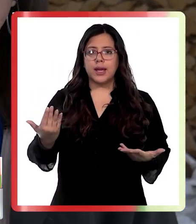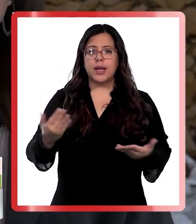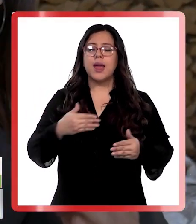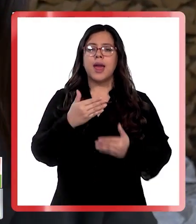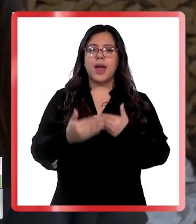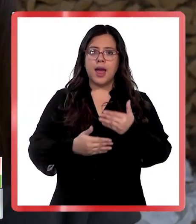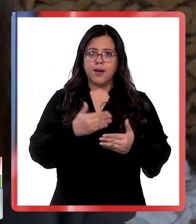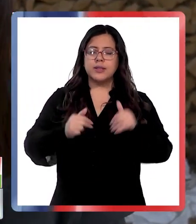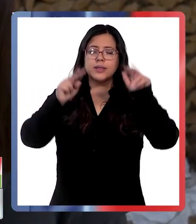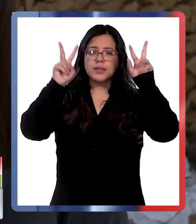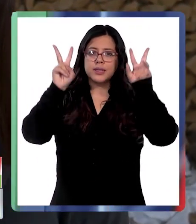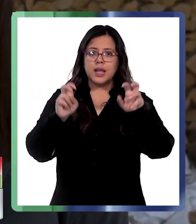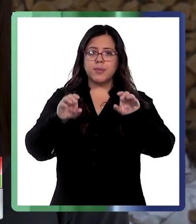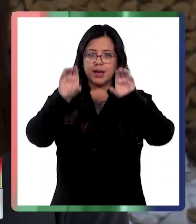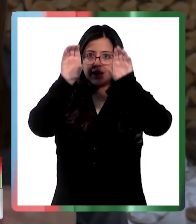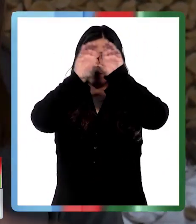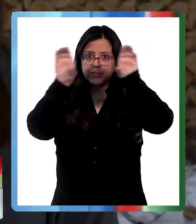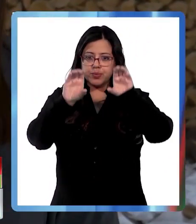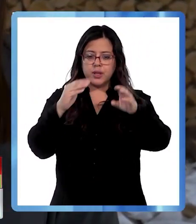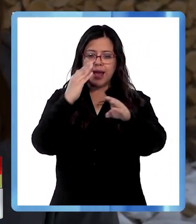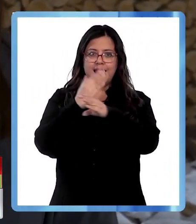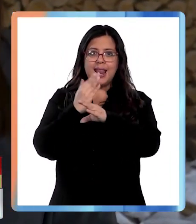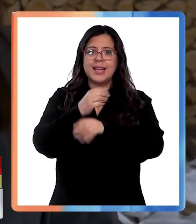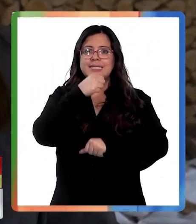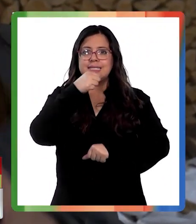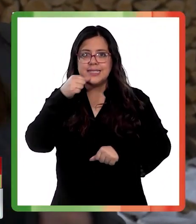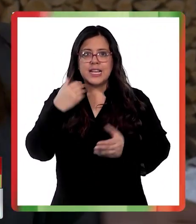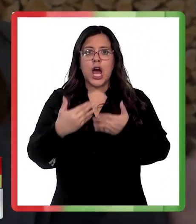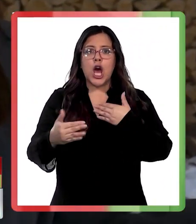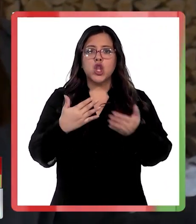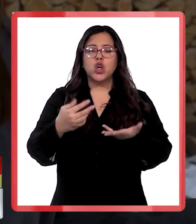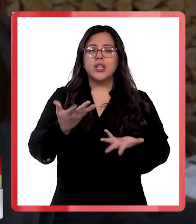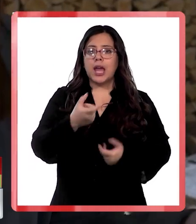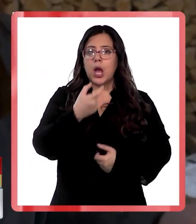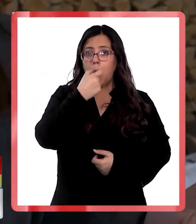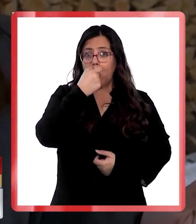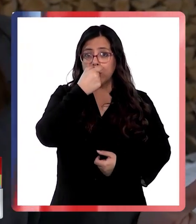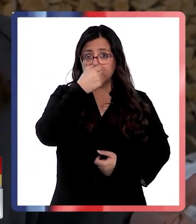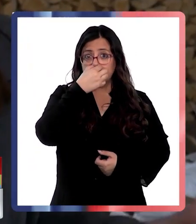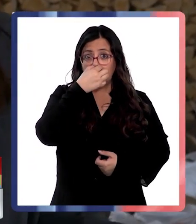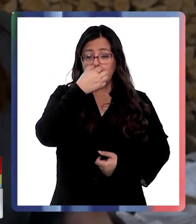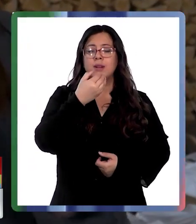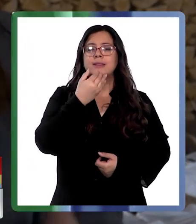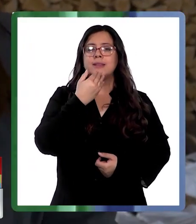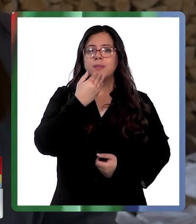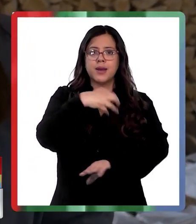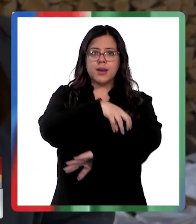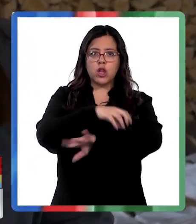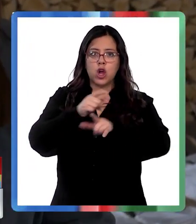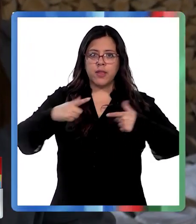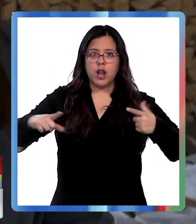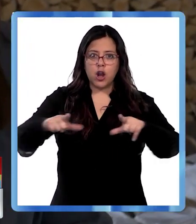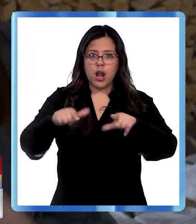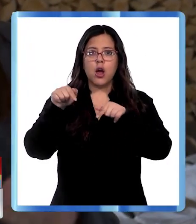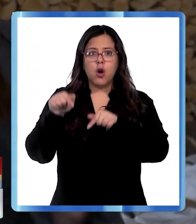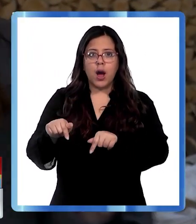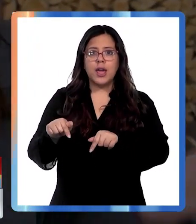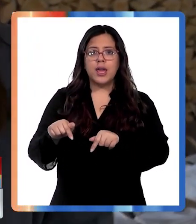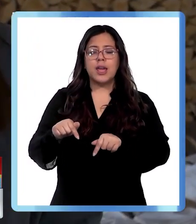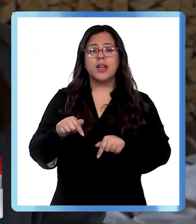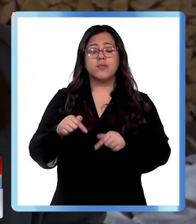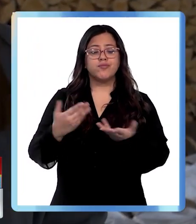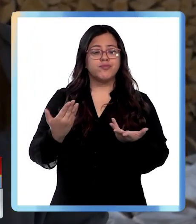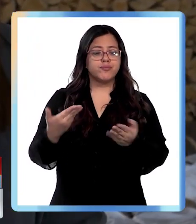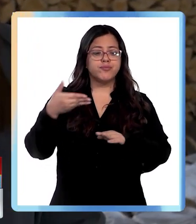poder avanzar en temas de leña seca en la provincia de Osorno y en la región de Los Lagos. Por eso estamos donde la